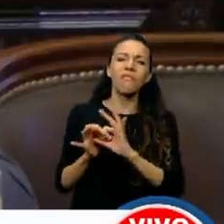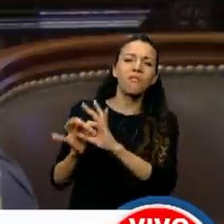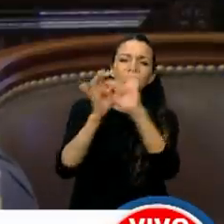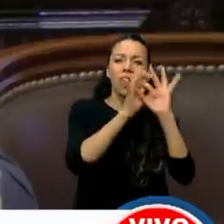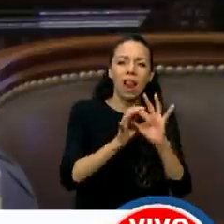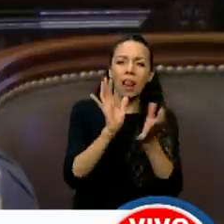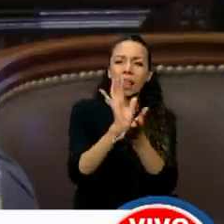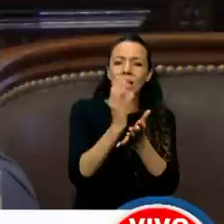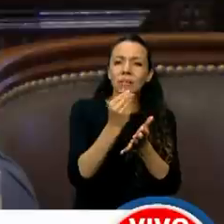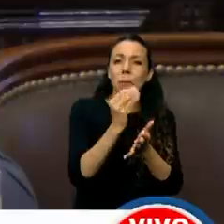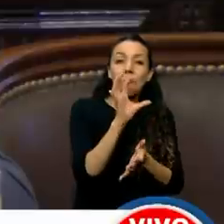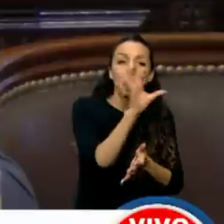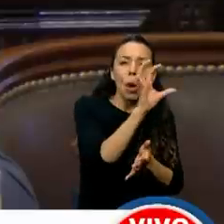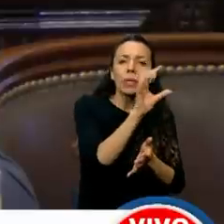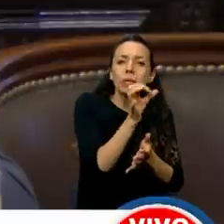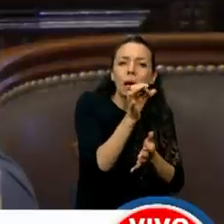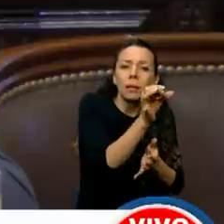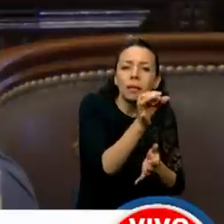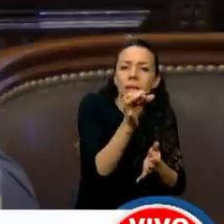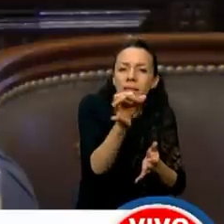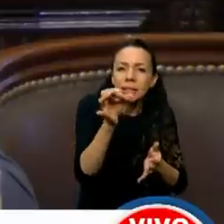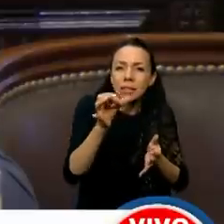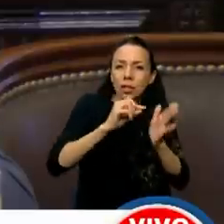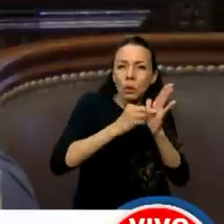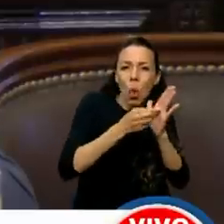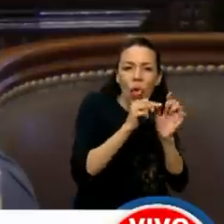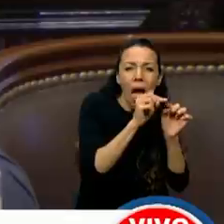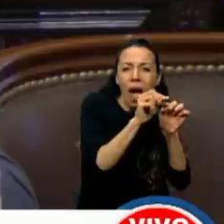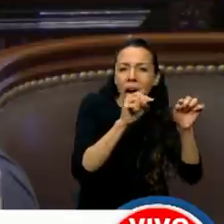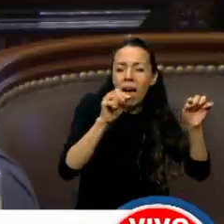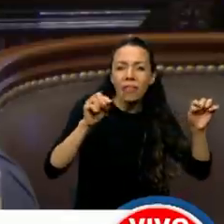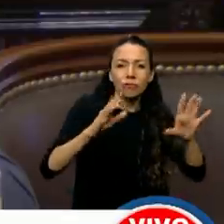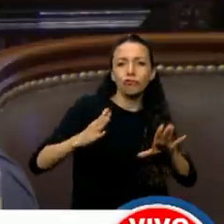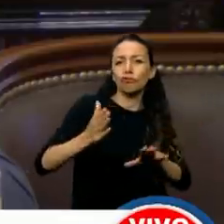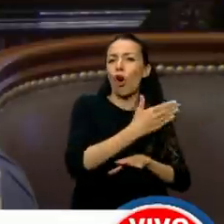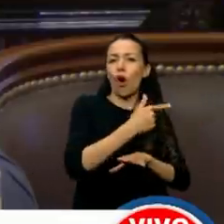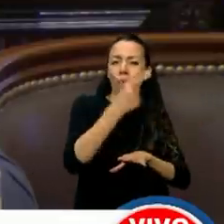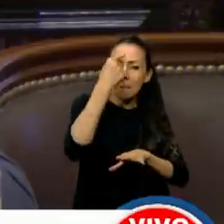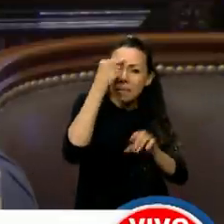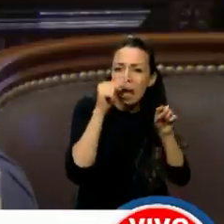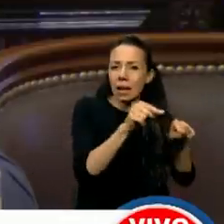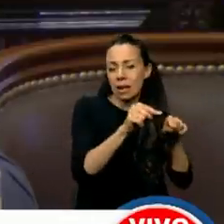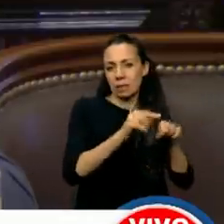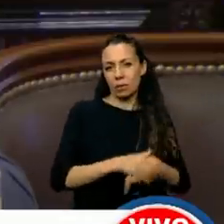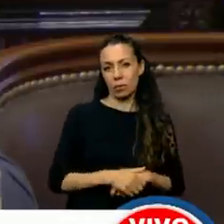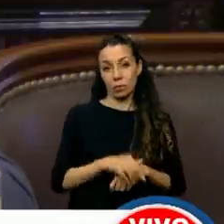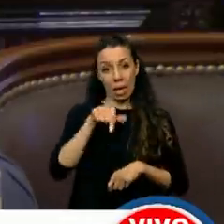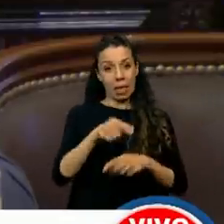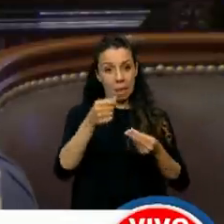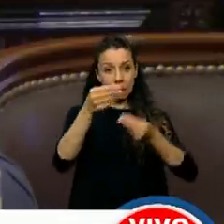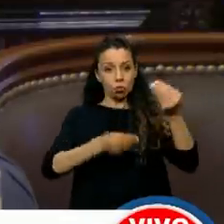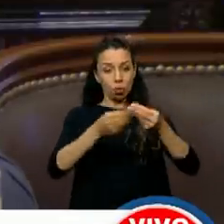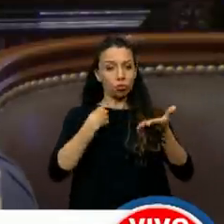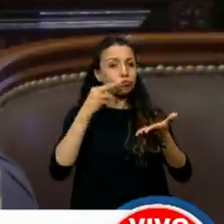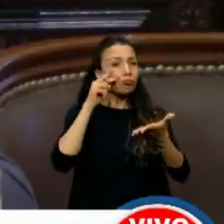de nuestra provincia hoy veo en este presupuesto digamos que eso se ve reflejado porque cada uno de los